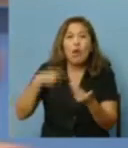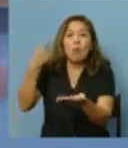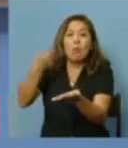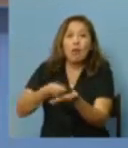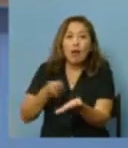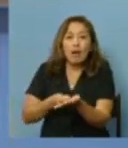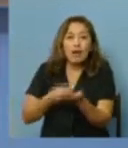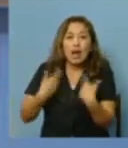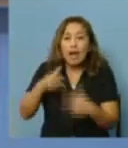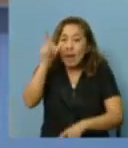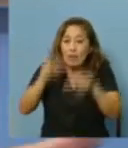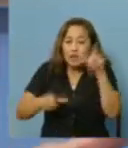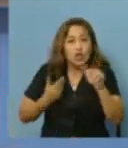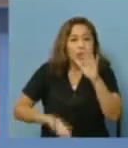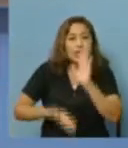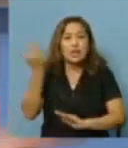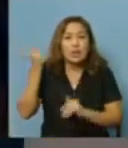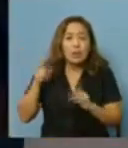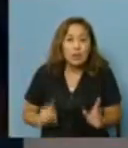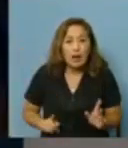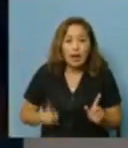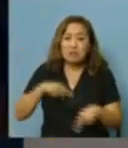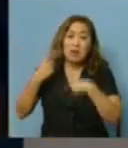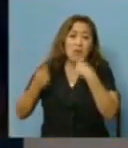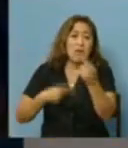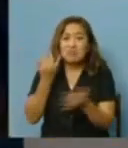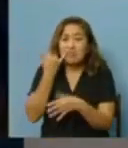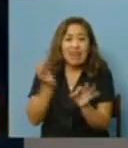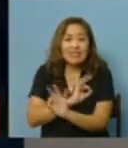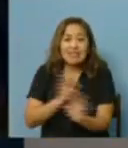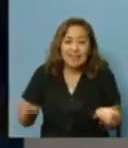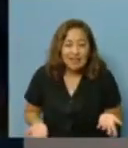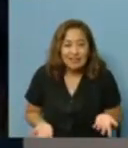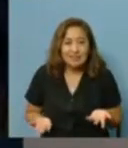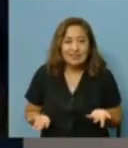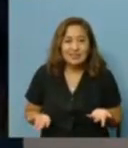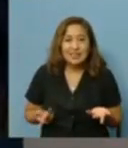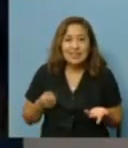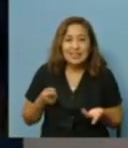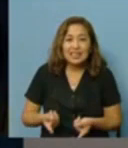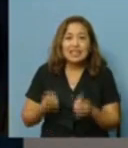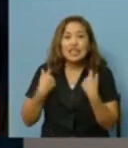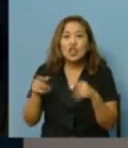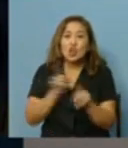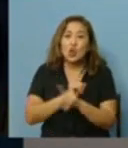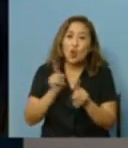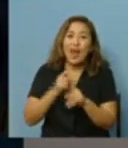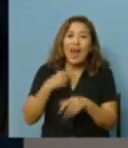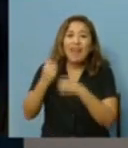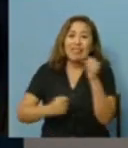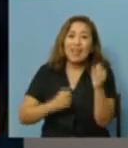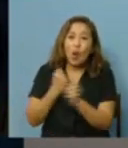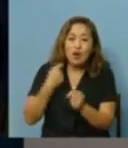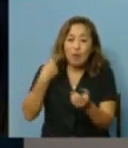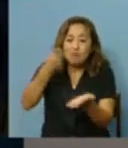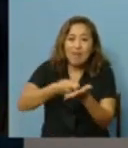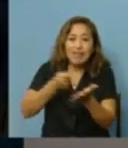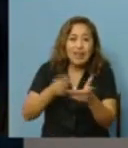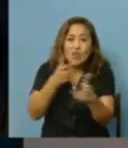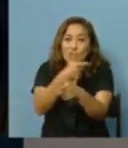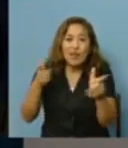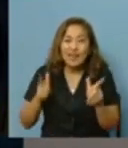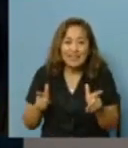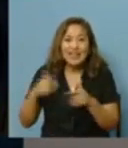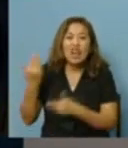del personal que deba irse porque es cíclico y se va ella no es a la vez es decir y no hemos tenido la liberación de los recursos y tampoco